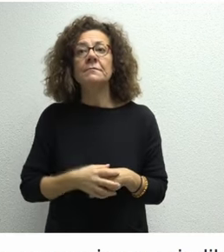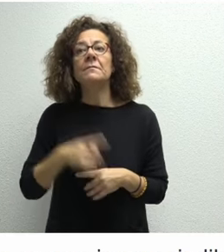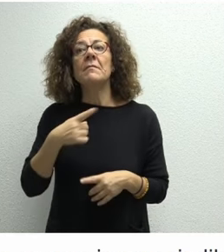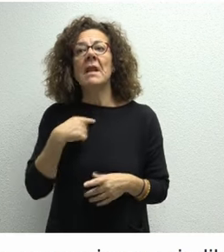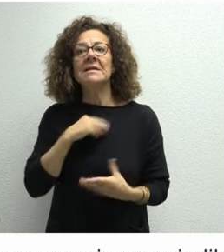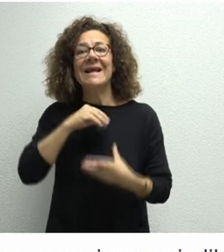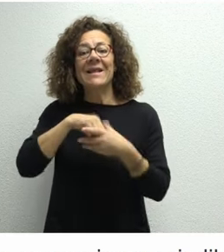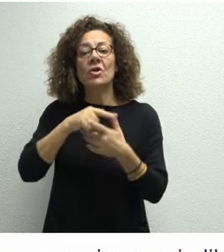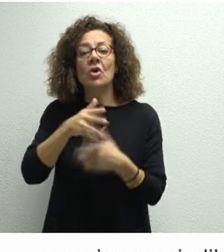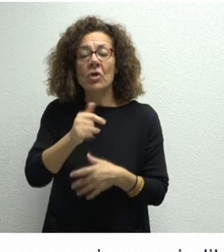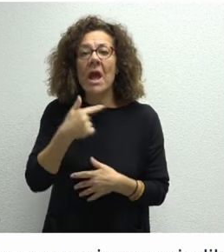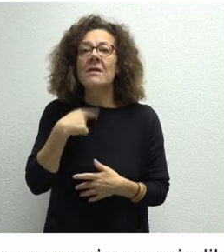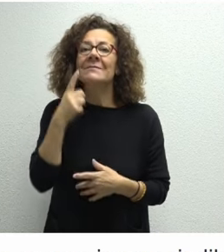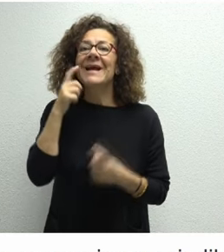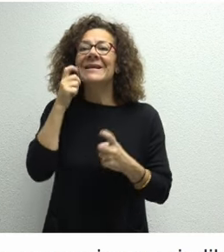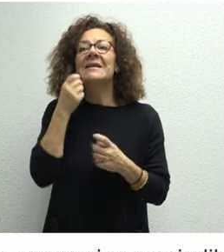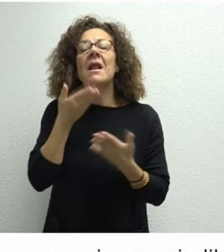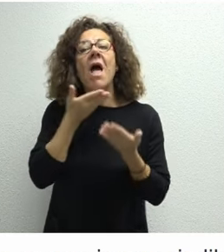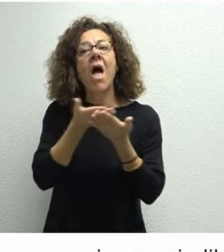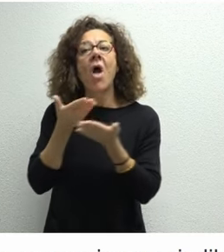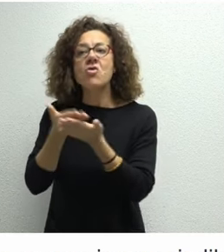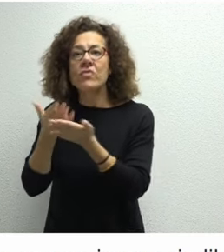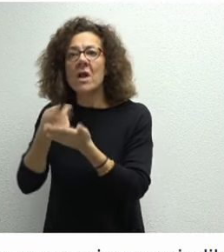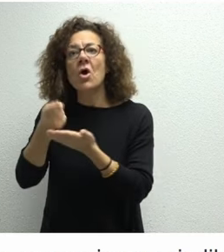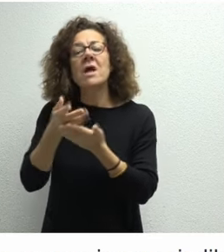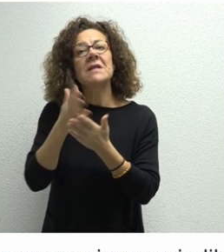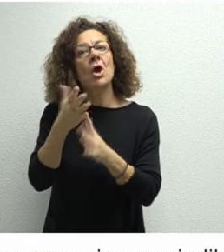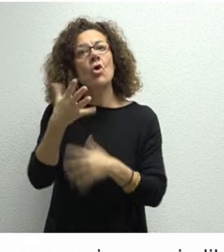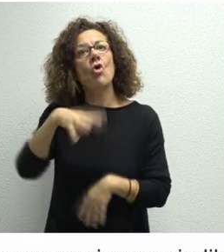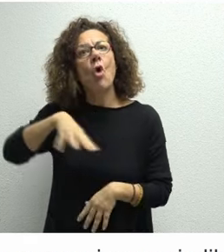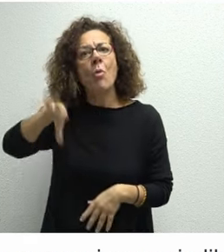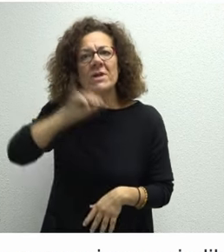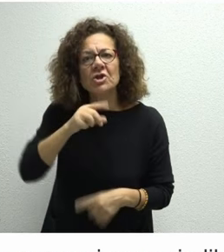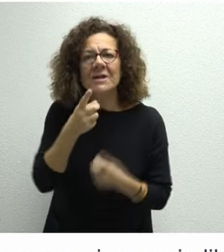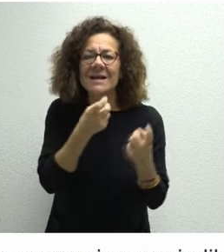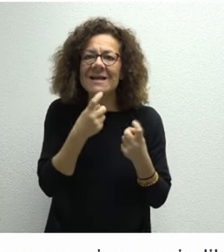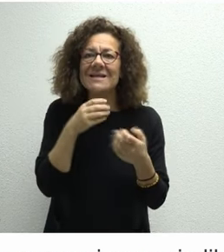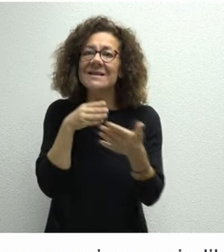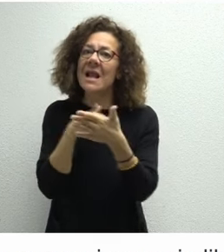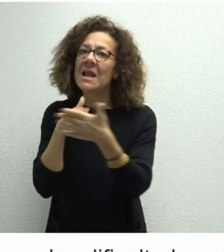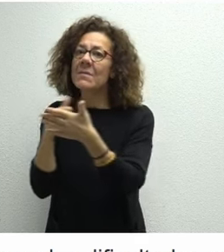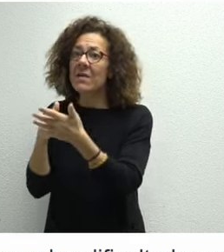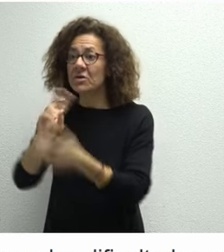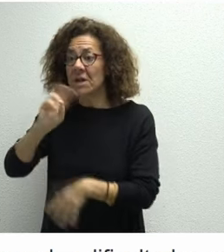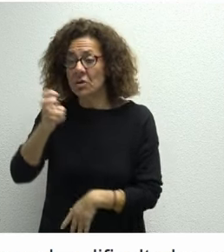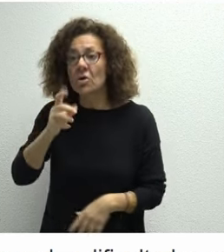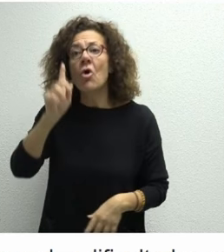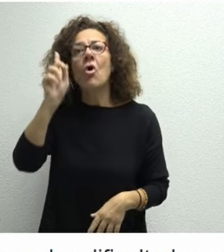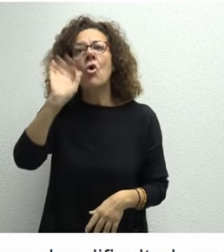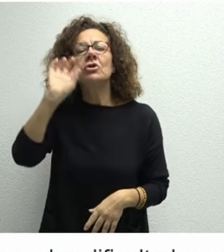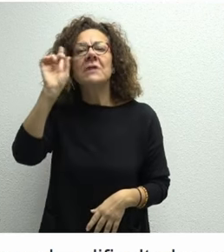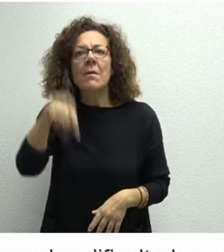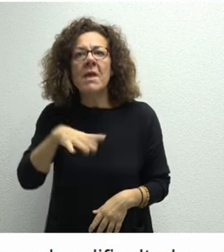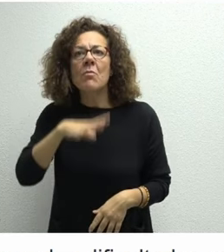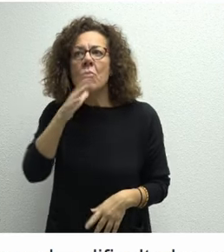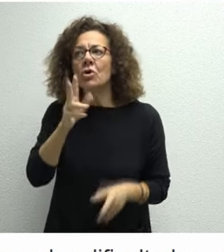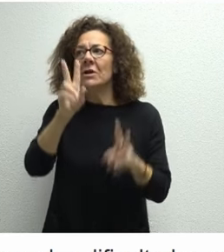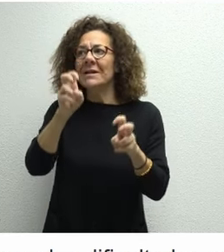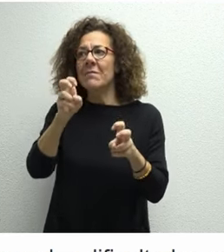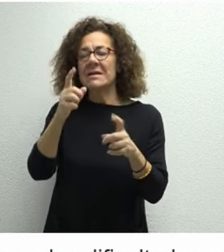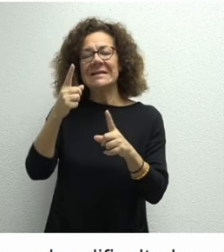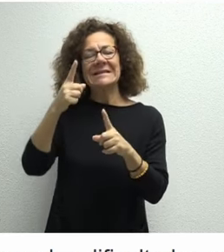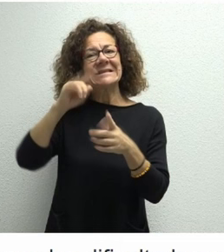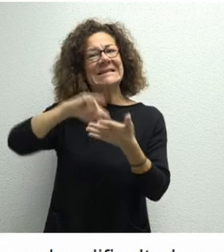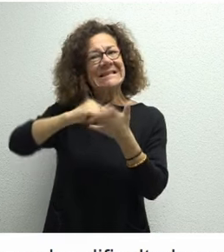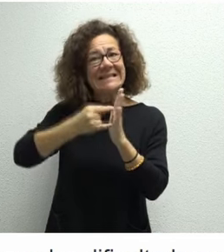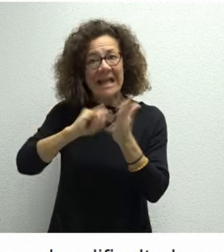hay intentar ayudarlo eh Esa comprensión de las necesidades y limitaciones del otro incluso por encima de cuestiones técnicas que